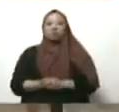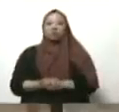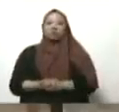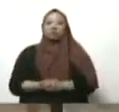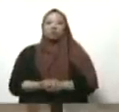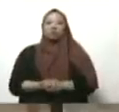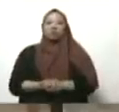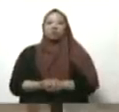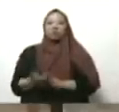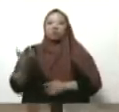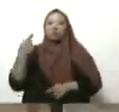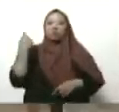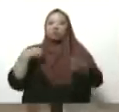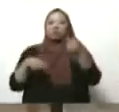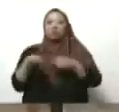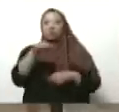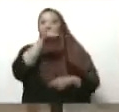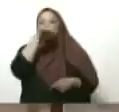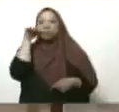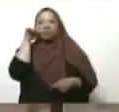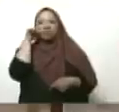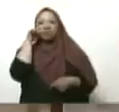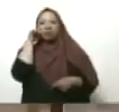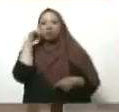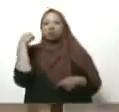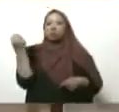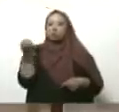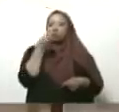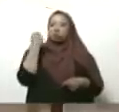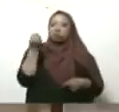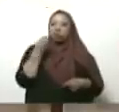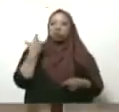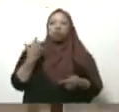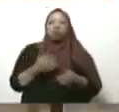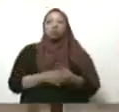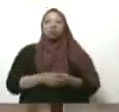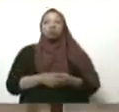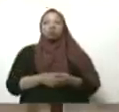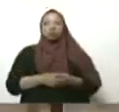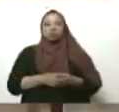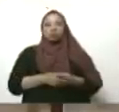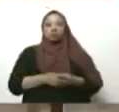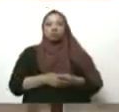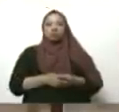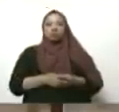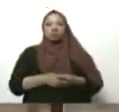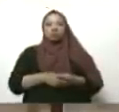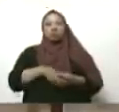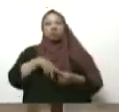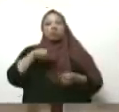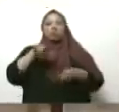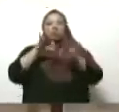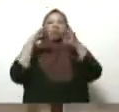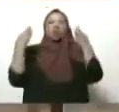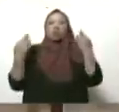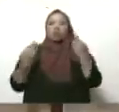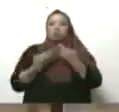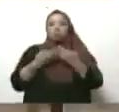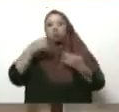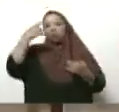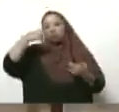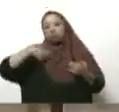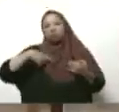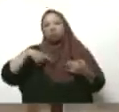los tipos de drogas las consecuencias del consumo de droga en lo personal y familiar por favor si